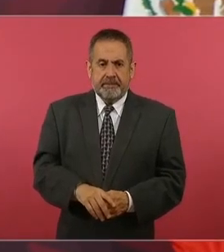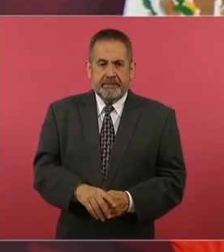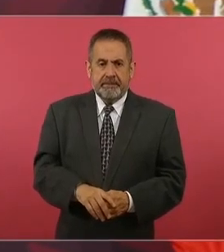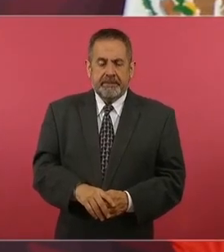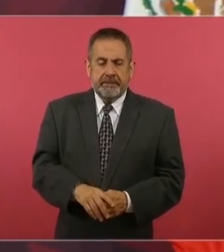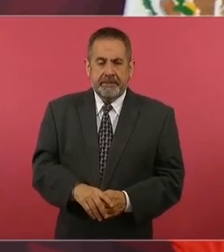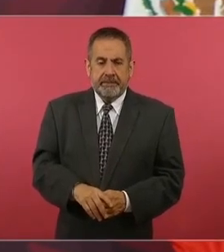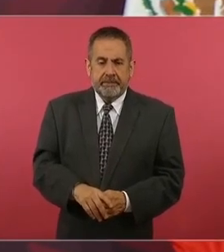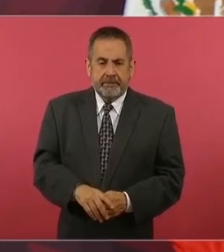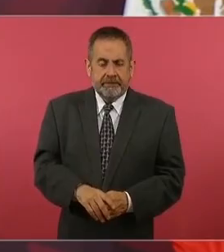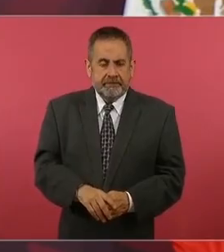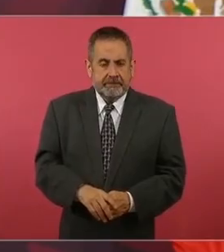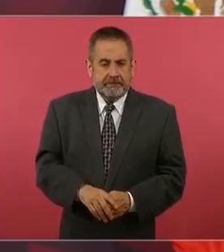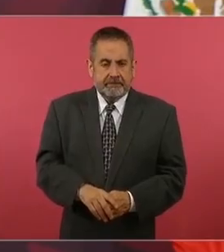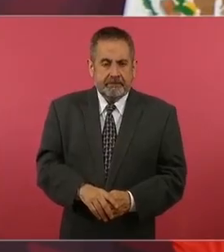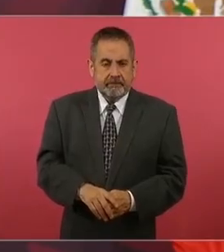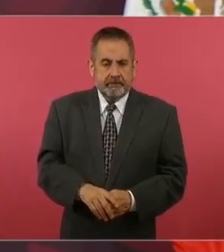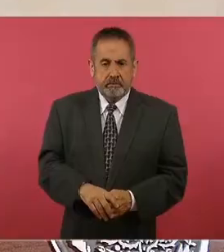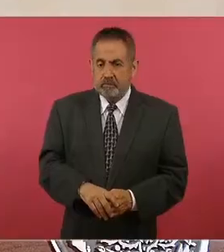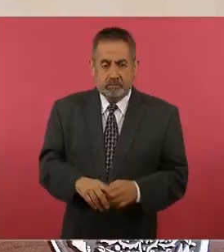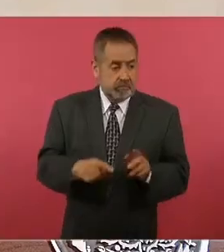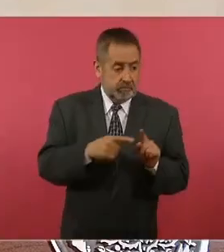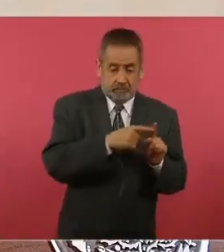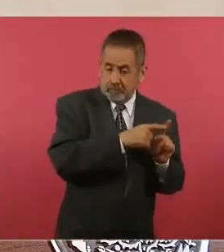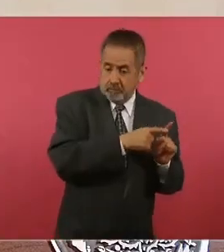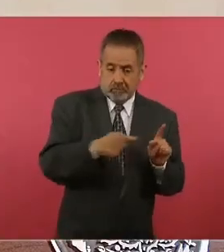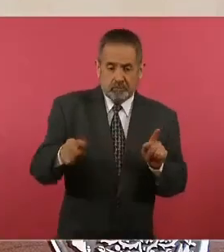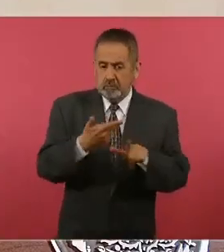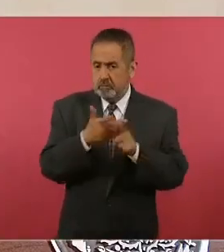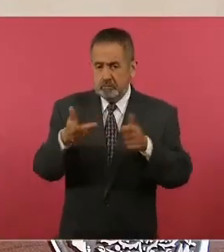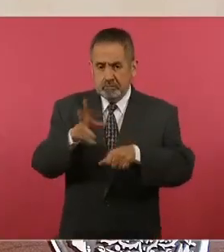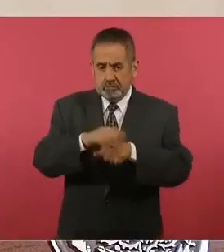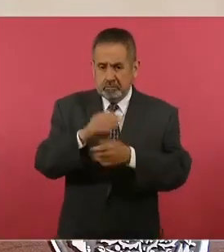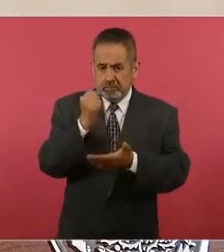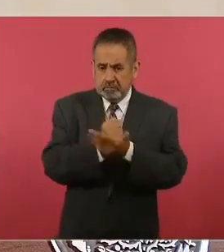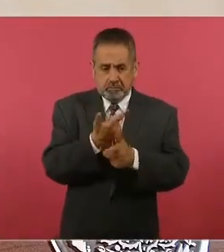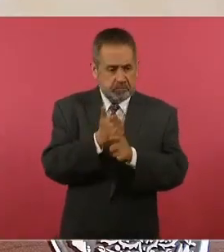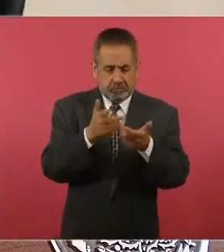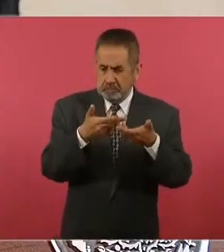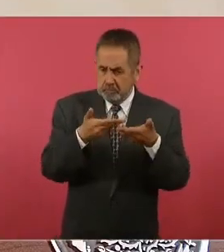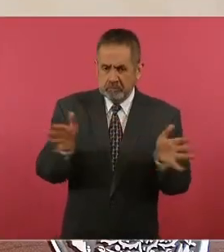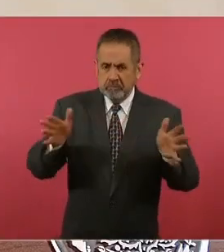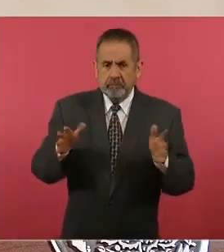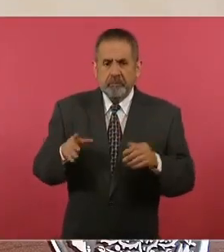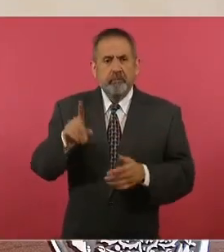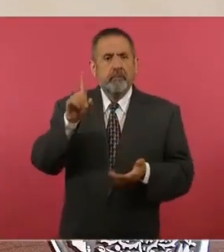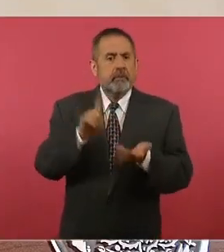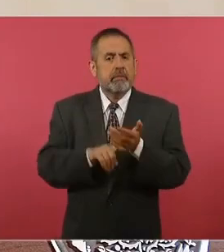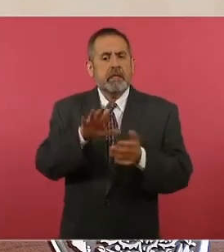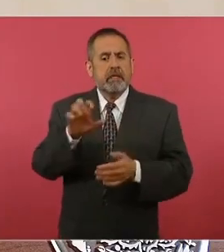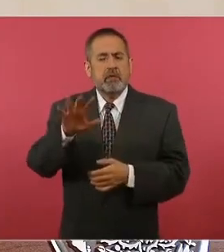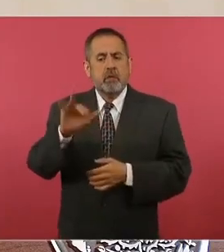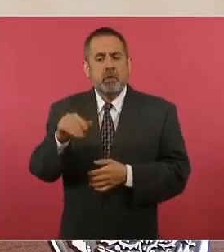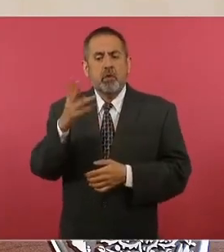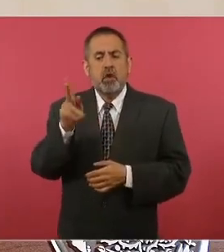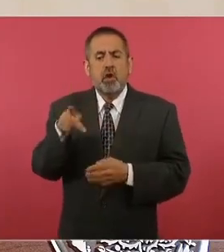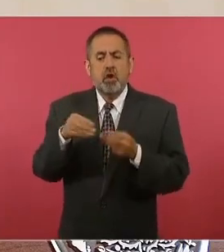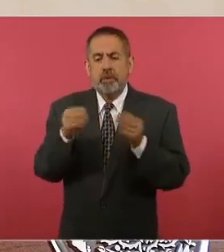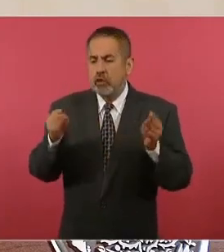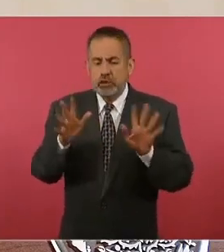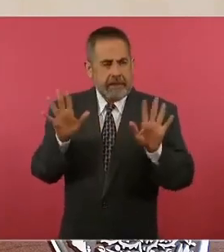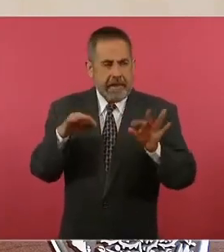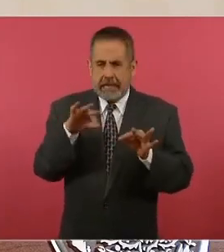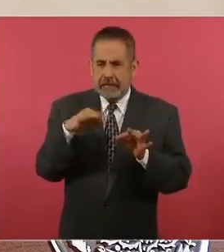y ya se liberó todo el tramo, bueno, los 1.554